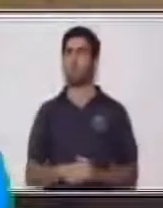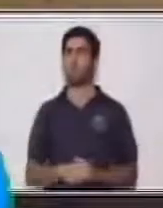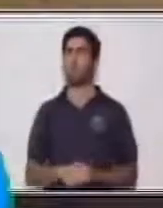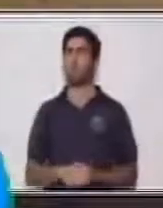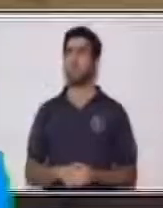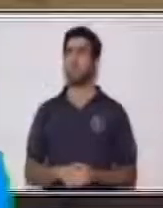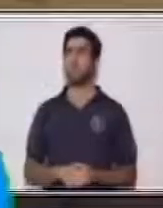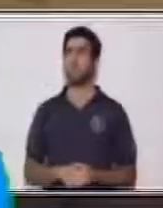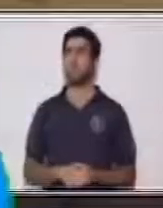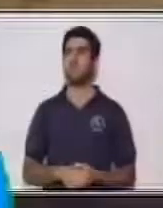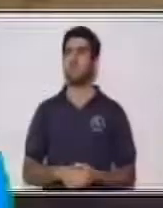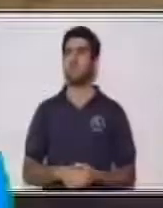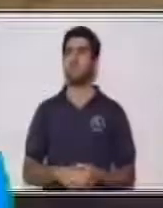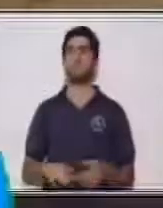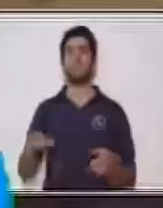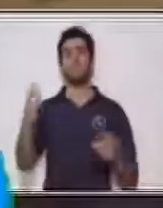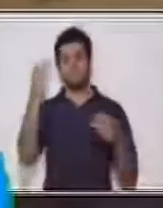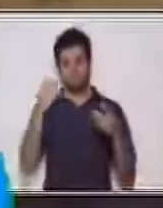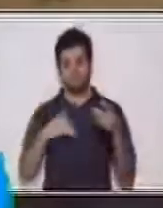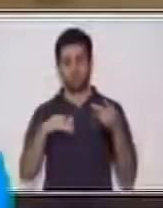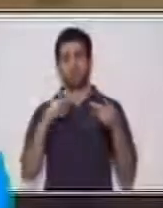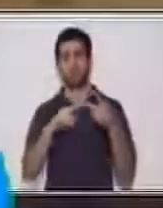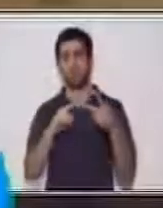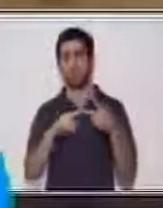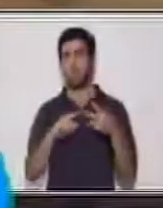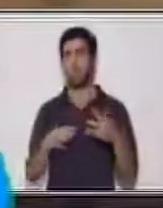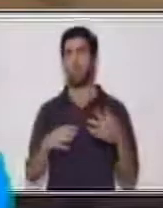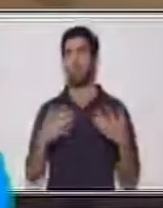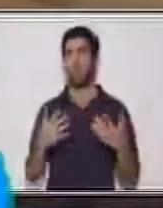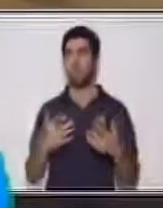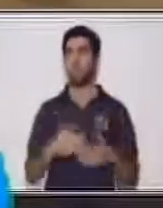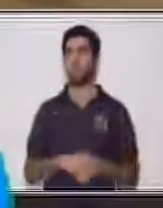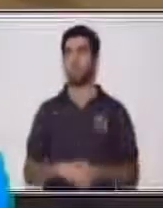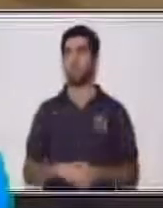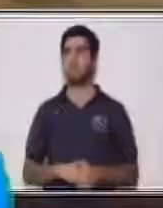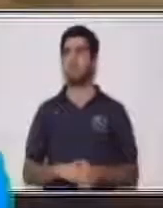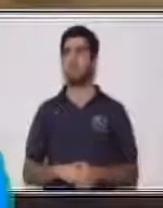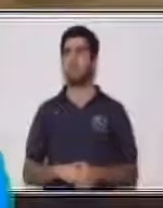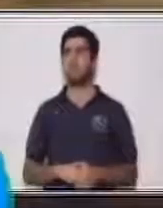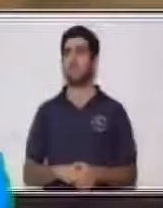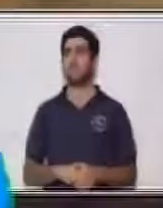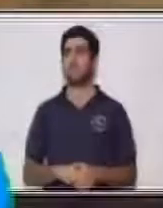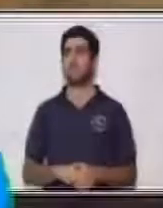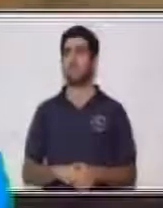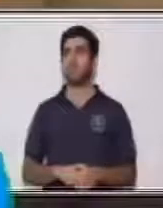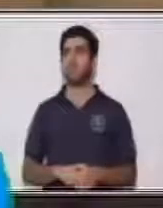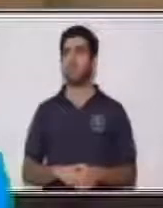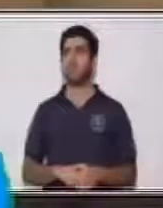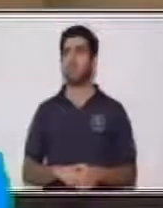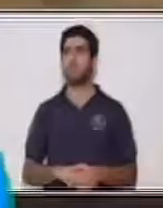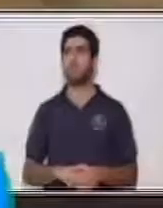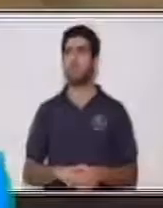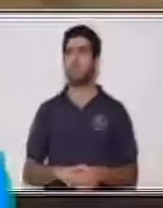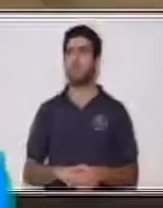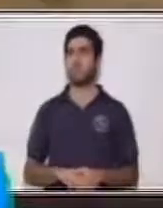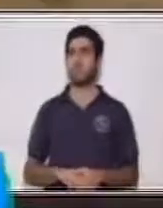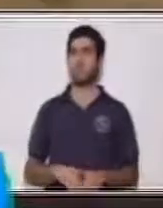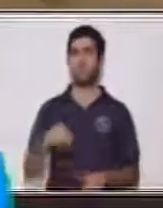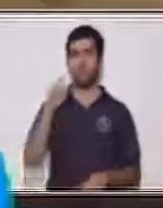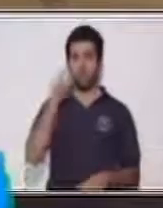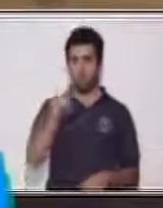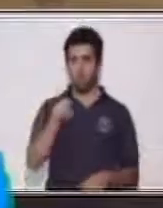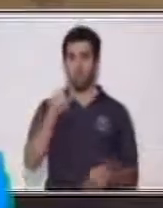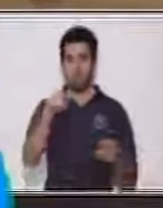comunicándote. Y el interlocutor selecciona en qué momento lo va a utilizar. Ahora, tú tienes que darme un